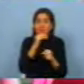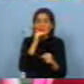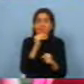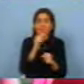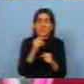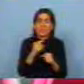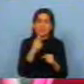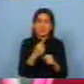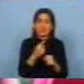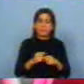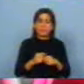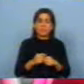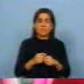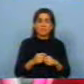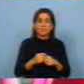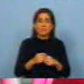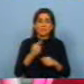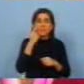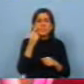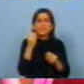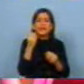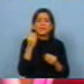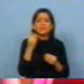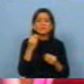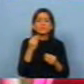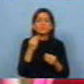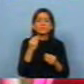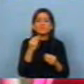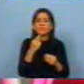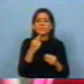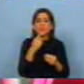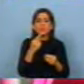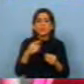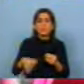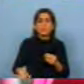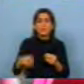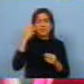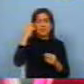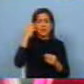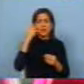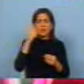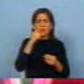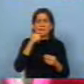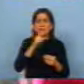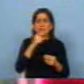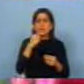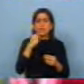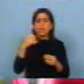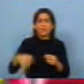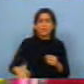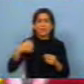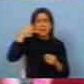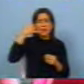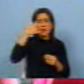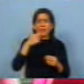yo se lo decía a Sofía cuando era chica. ¿Qué? Sofía me acaba de llamar por teléfono, no le echaron, están en el canal. Ah, está, está